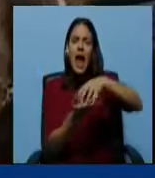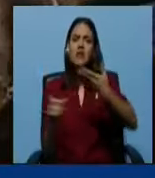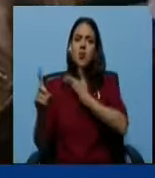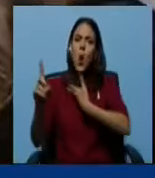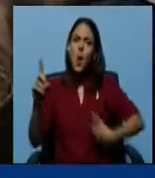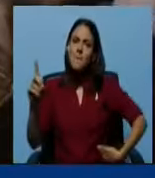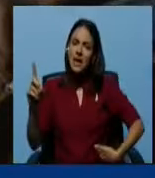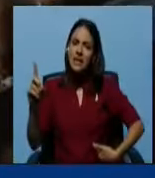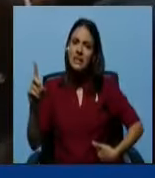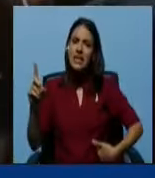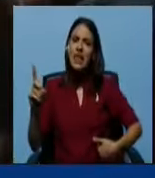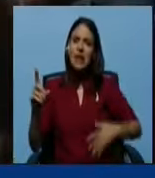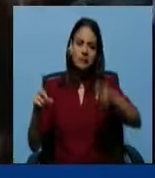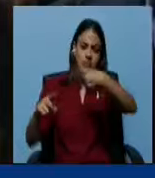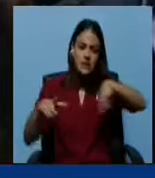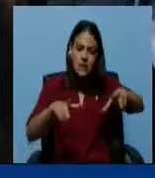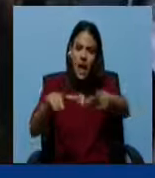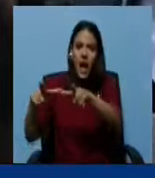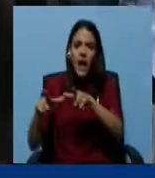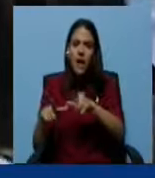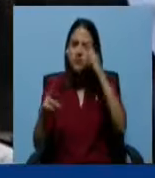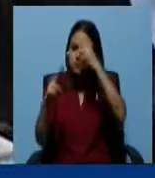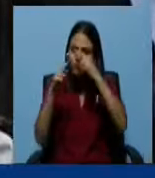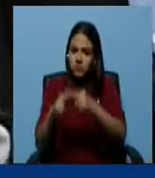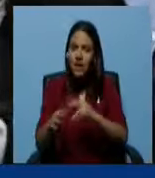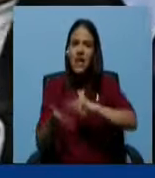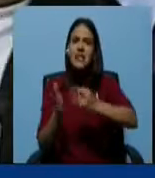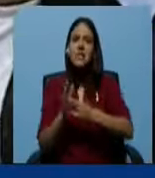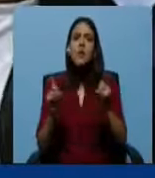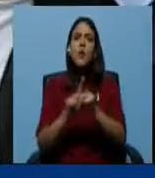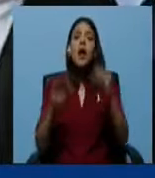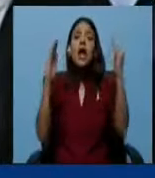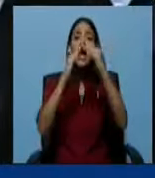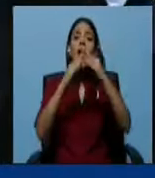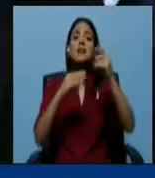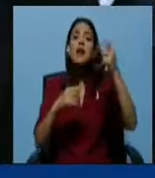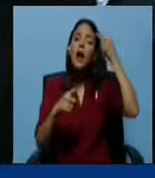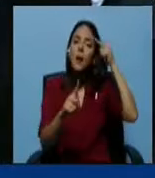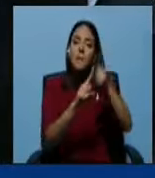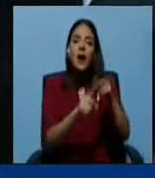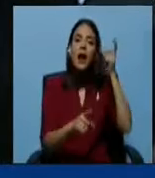otra cosa que una casa del pueblo y para el pueblo,